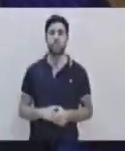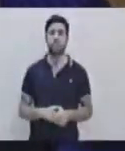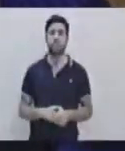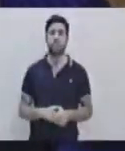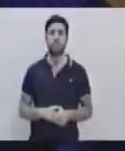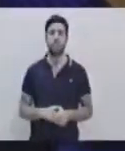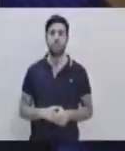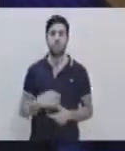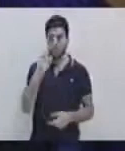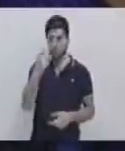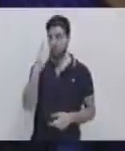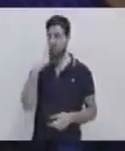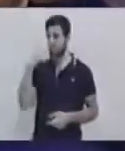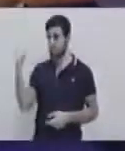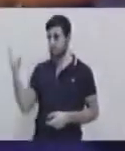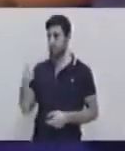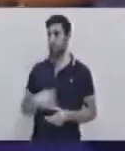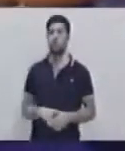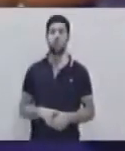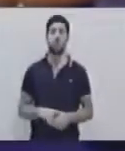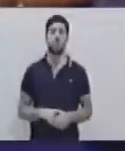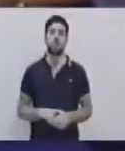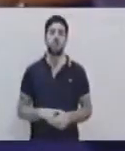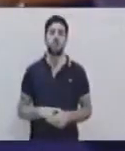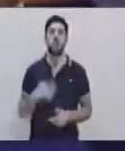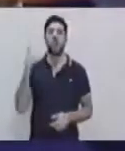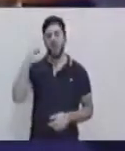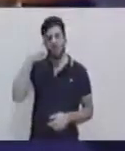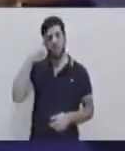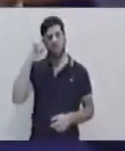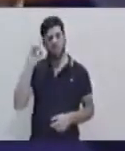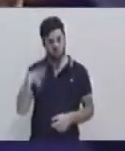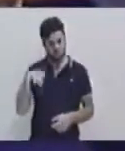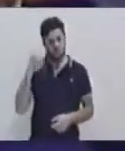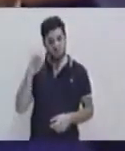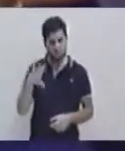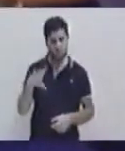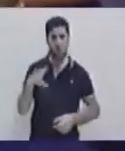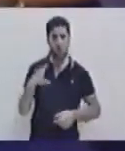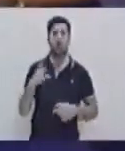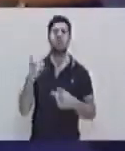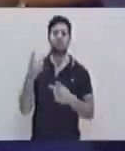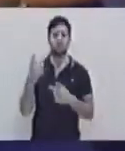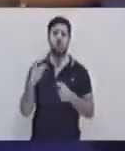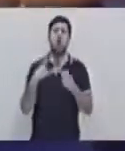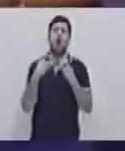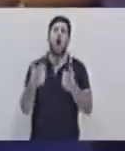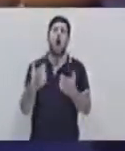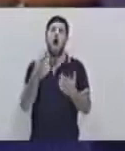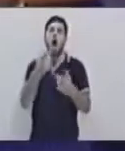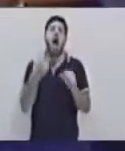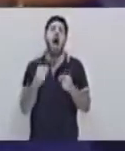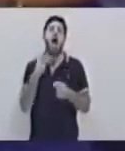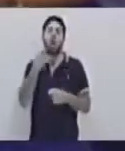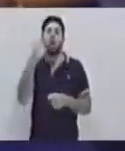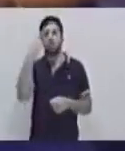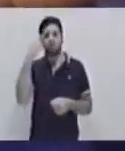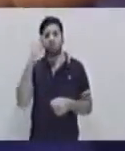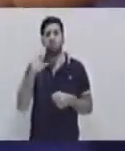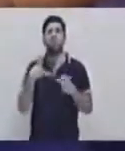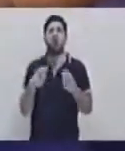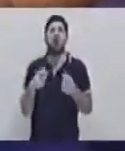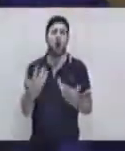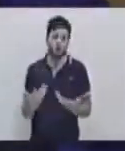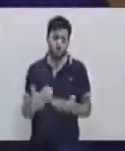Esto suele suceder muy seguido. Observa. Me duele la cabeza. Utiliza tu cuerpo para representar